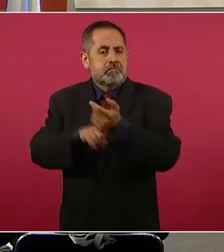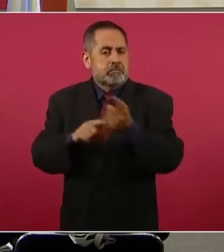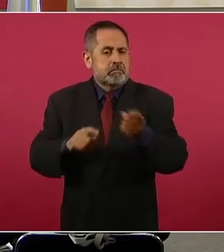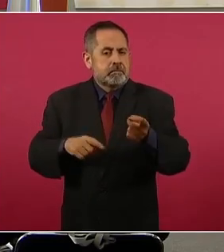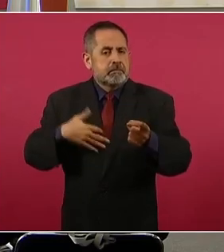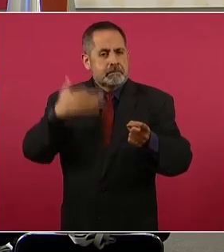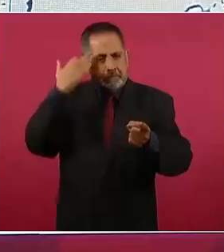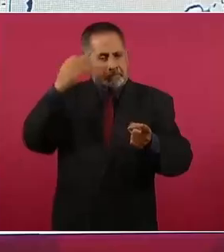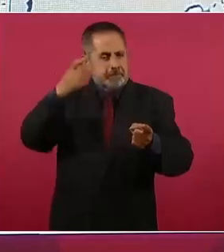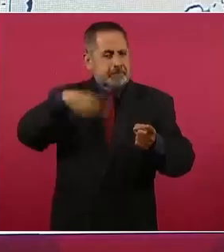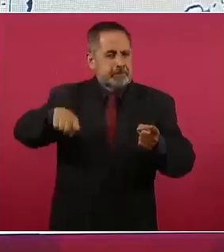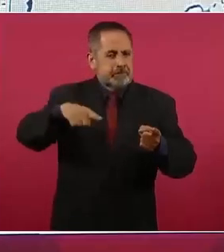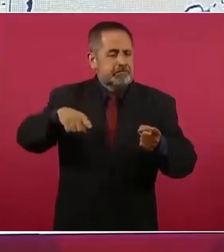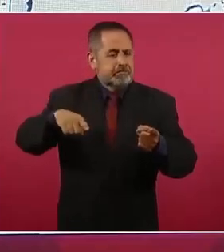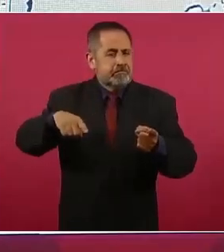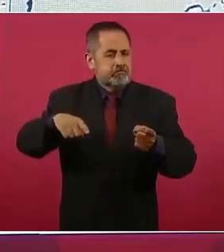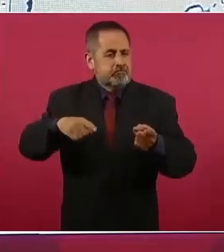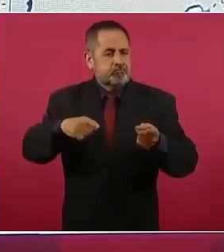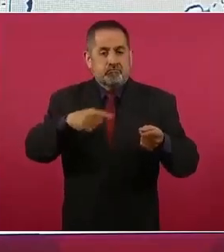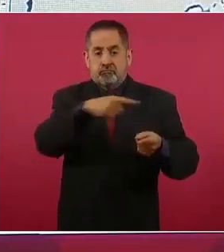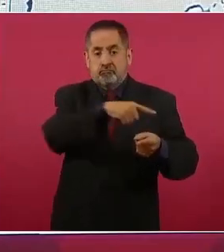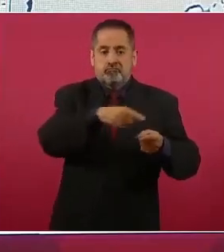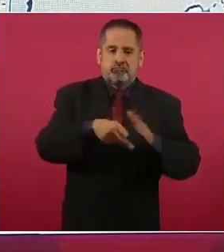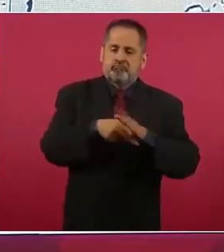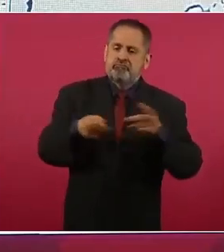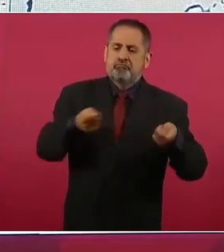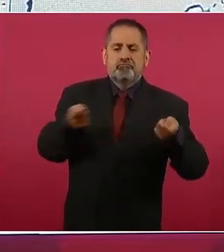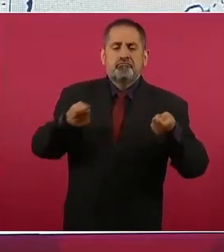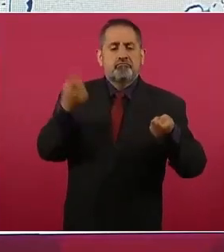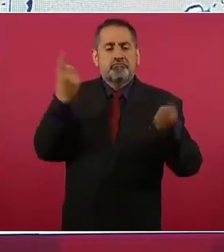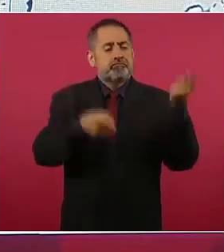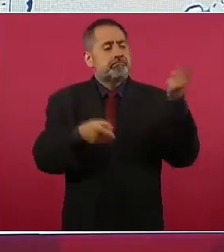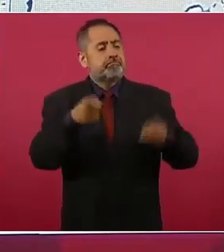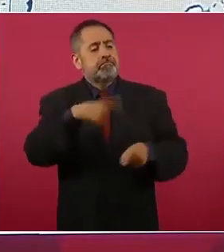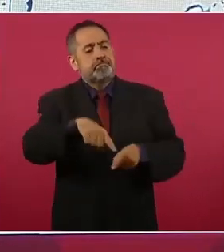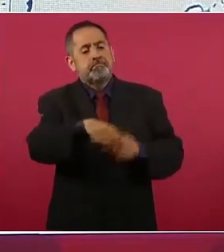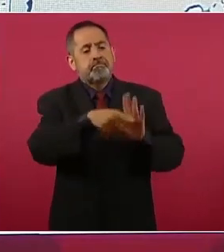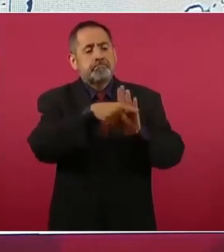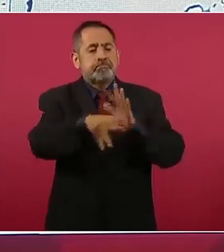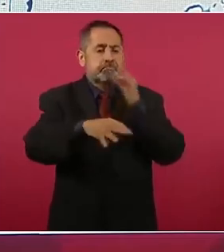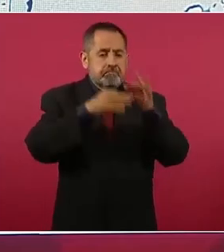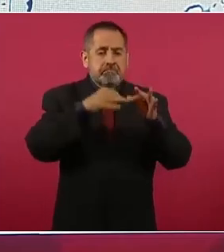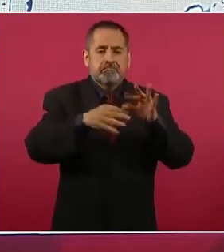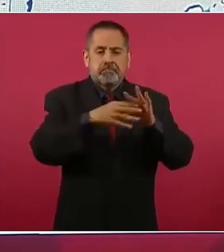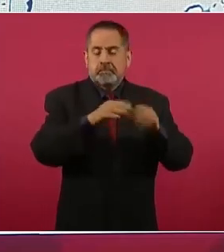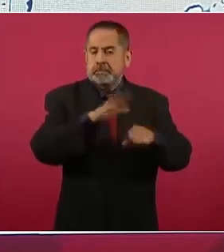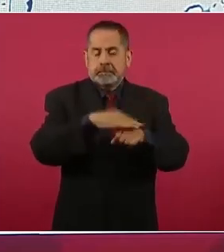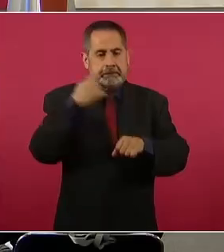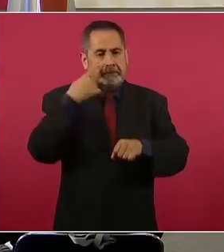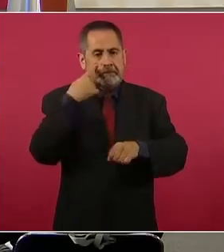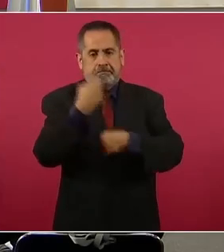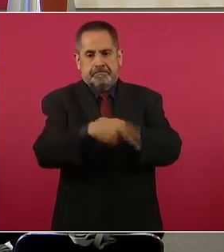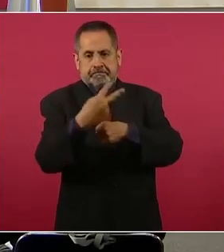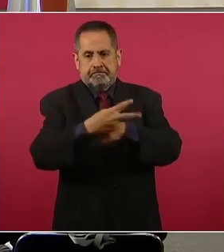cuando tenían el control absoluto de los medios de comunicación, sobre todo de la televisión,